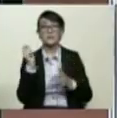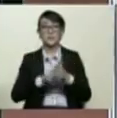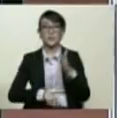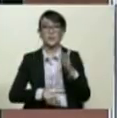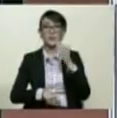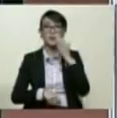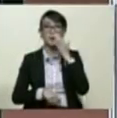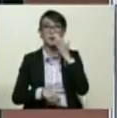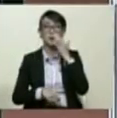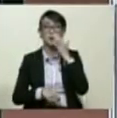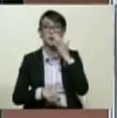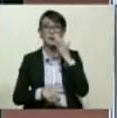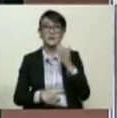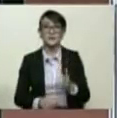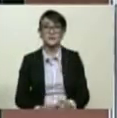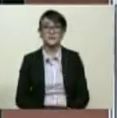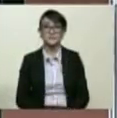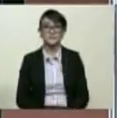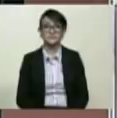candidato Nicolás Maduro.